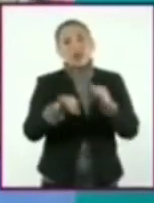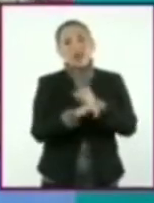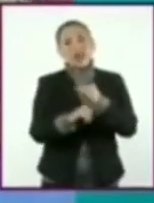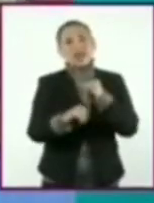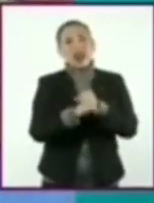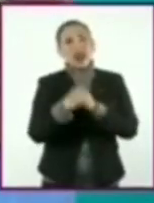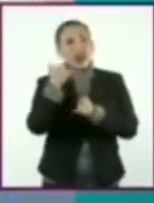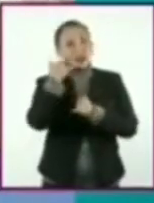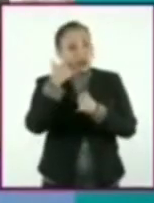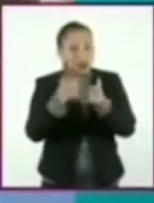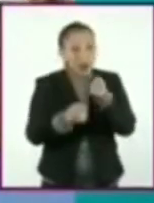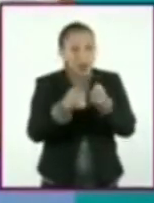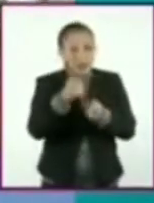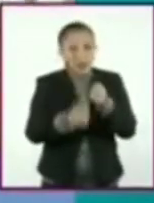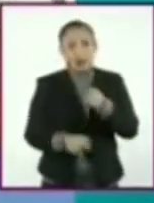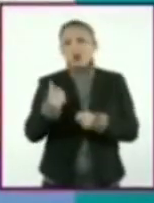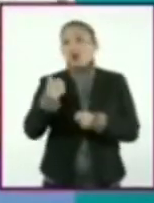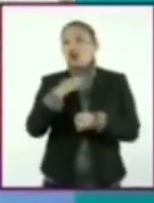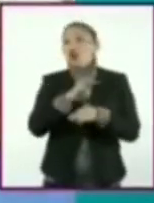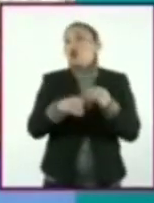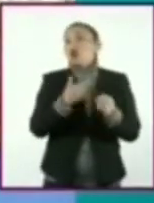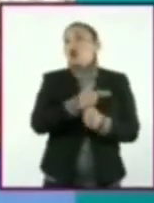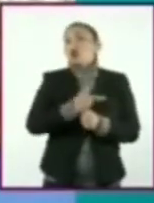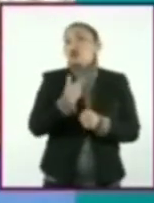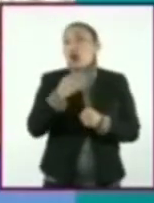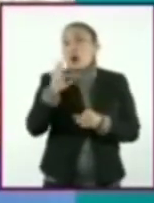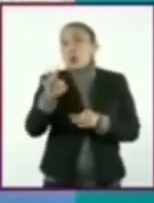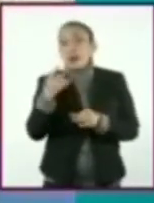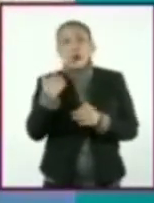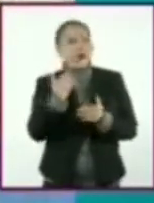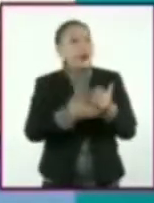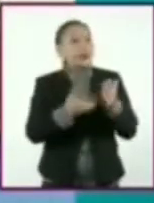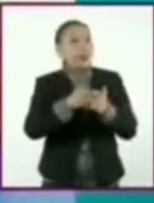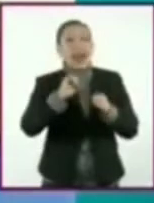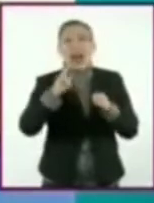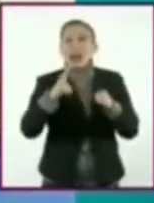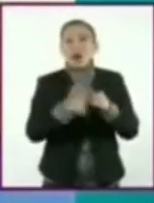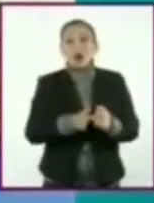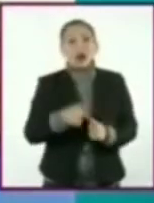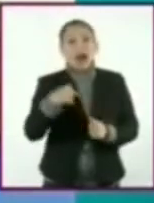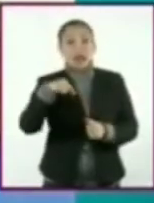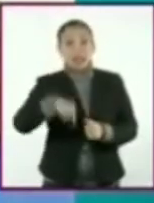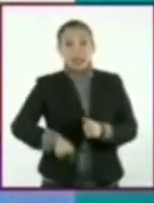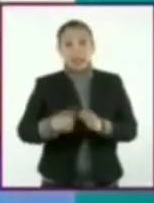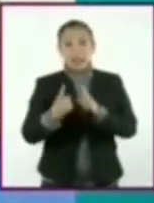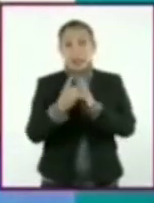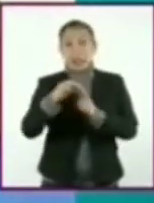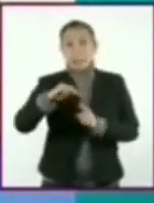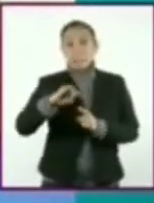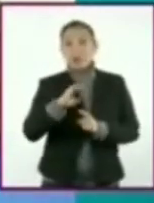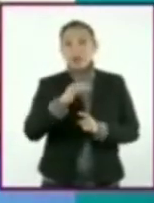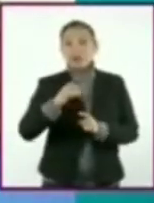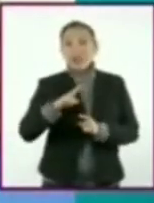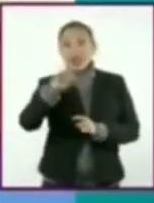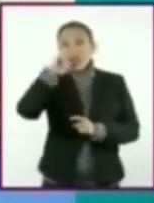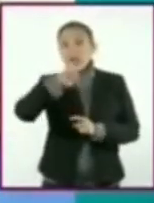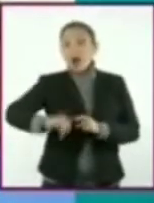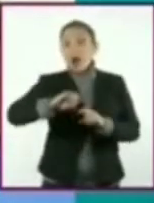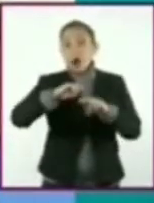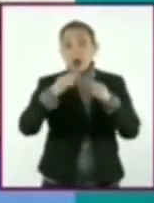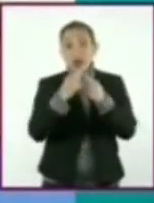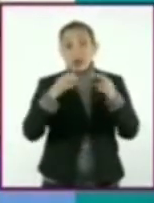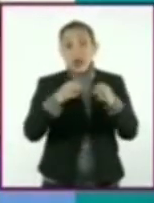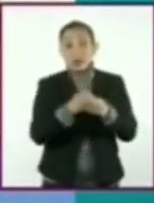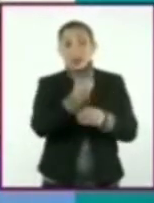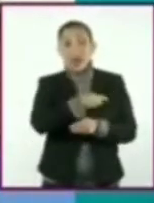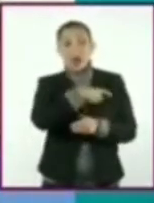al celular. Todo el mundo busca en las adicciones llenar un vacío. Nos encontramos con Michelle Charrier, jefa de la Unidad de Salud